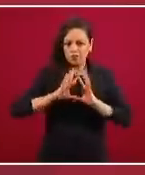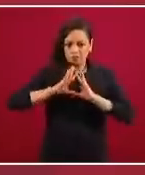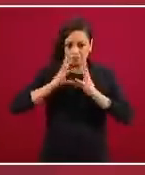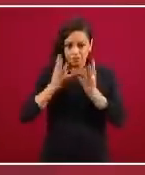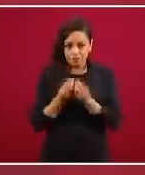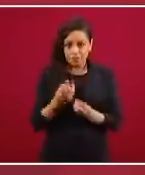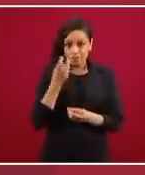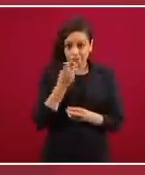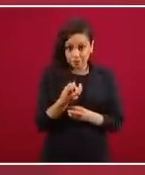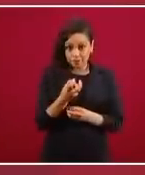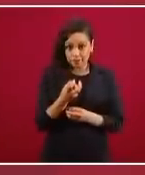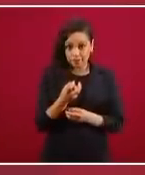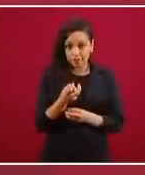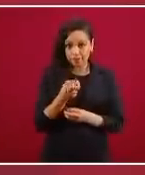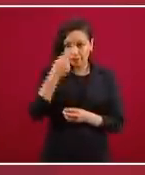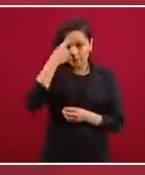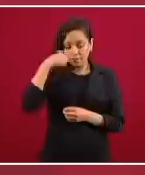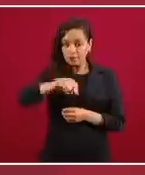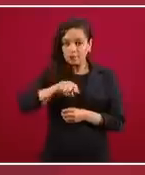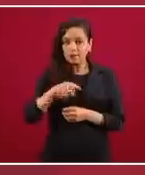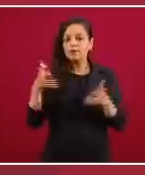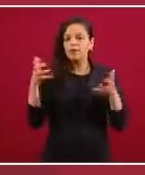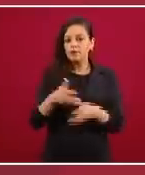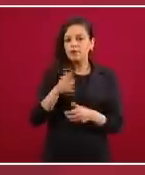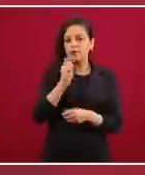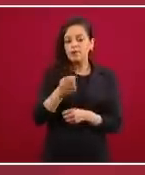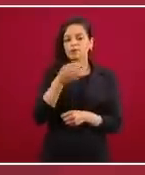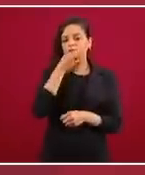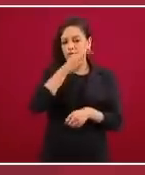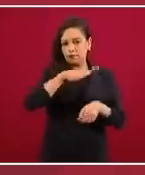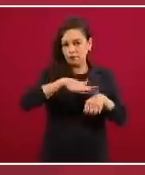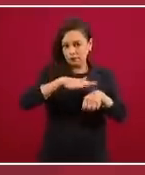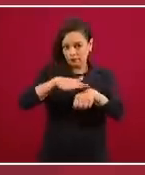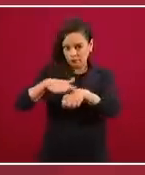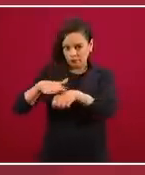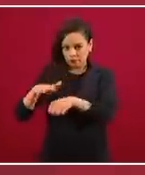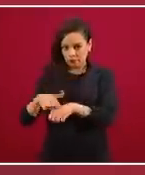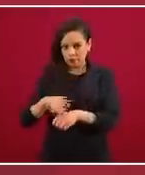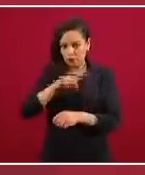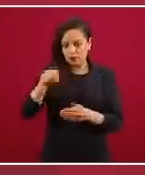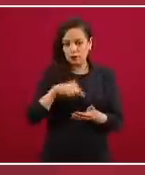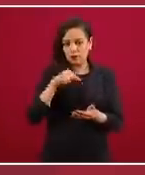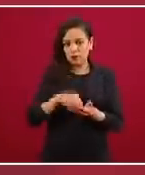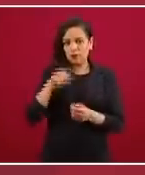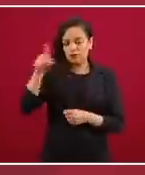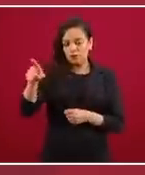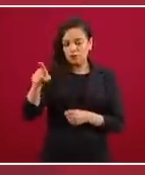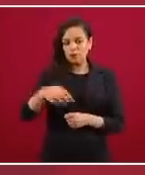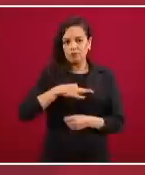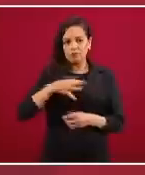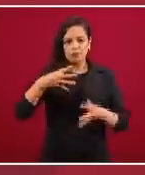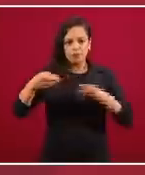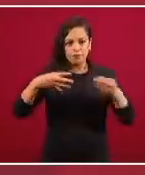usted integra al hacer una notificación a la unidad de epidemiología de su hospital